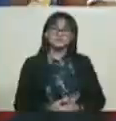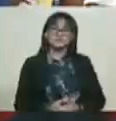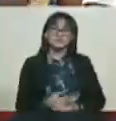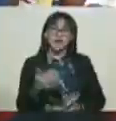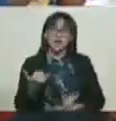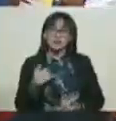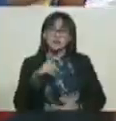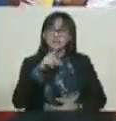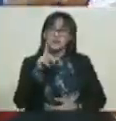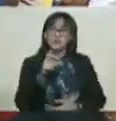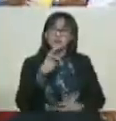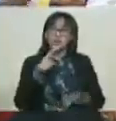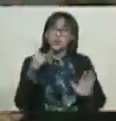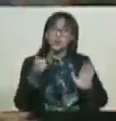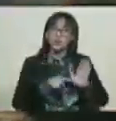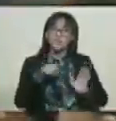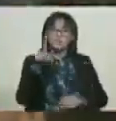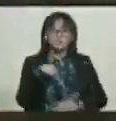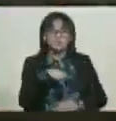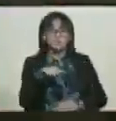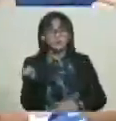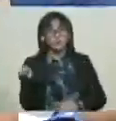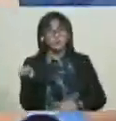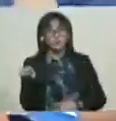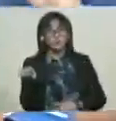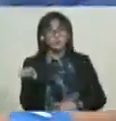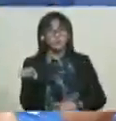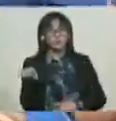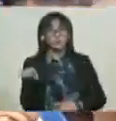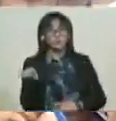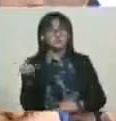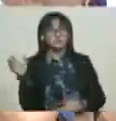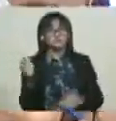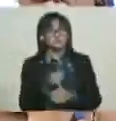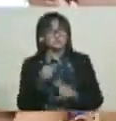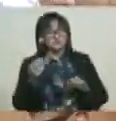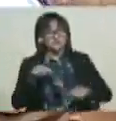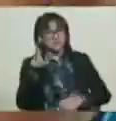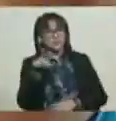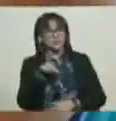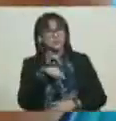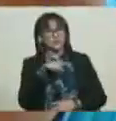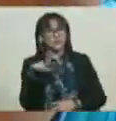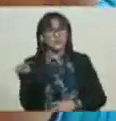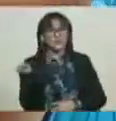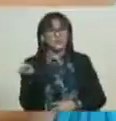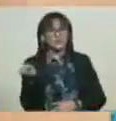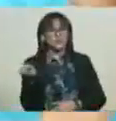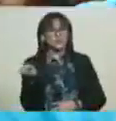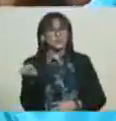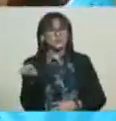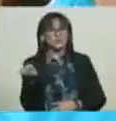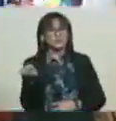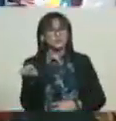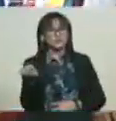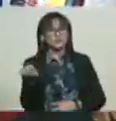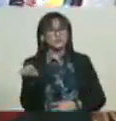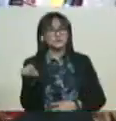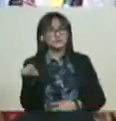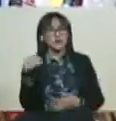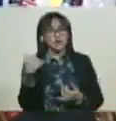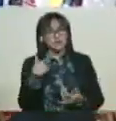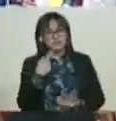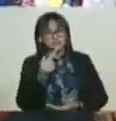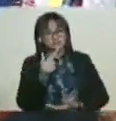pregunto cumplir o no cumplir lo logramos cuando lo logramos yo vengo a